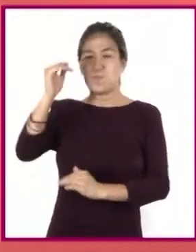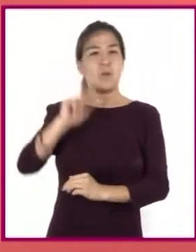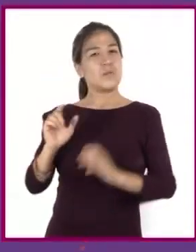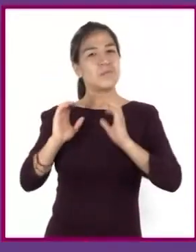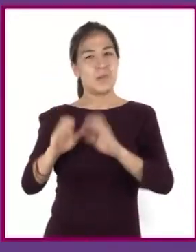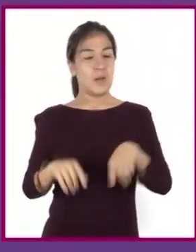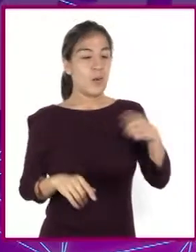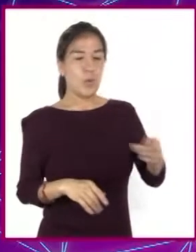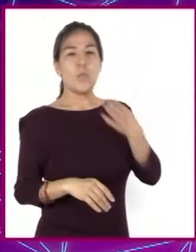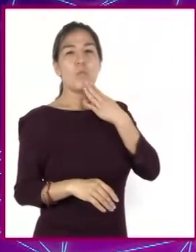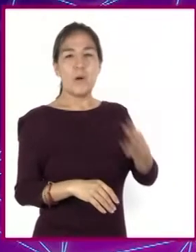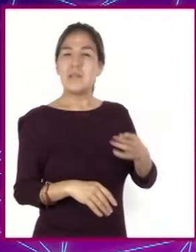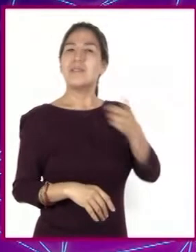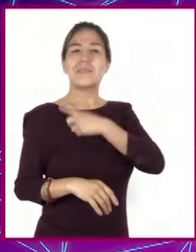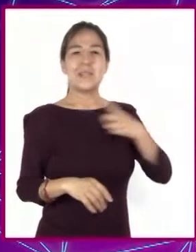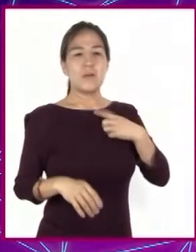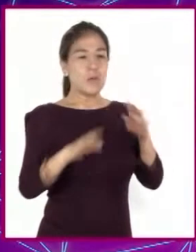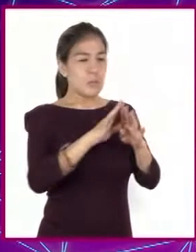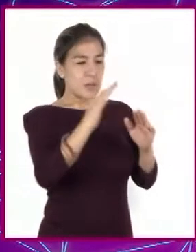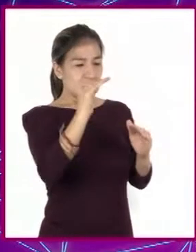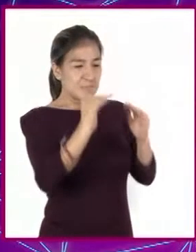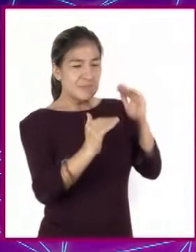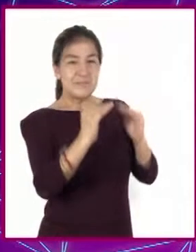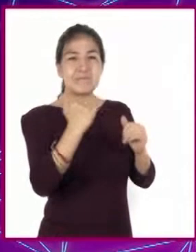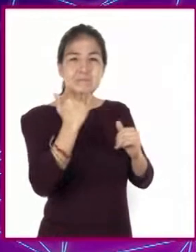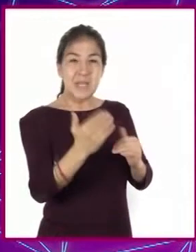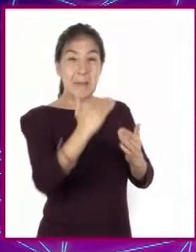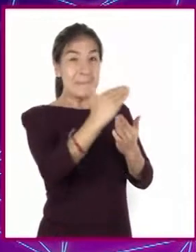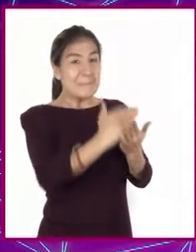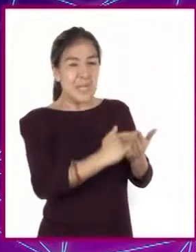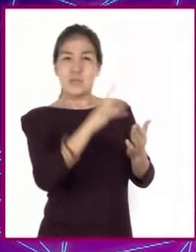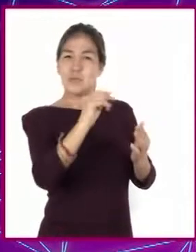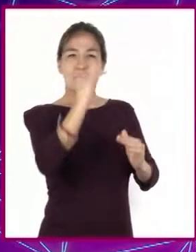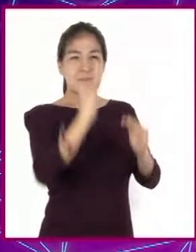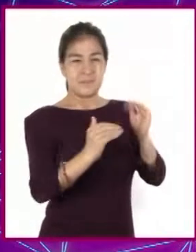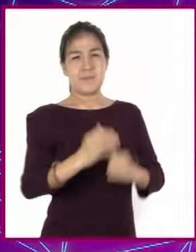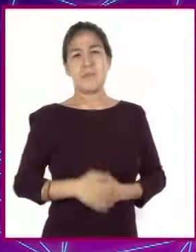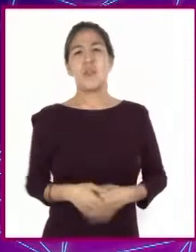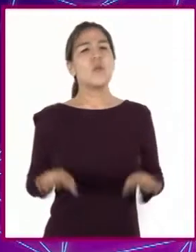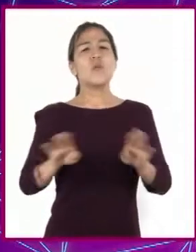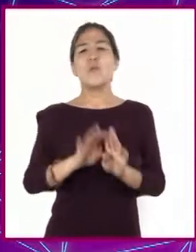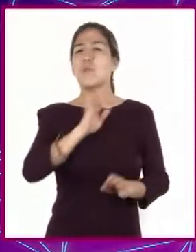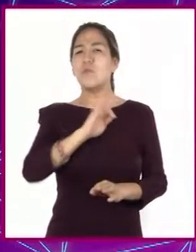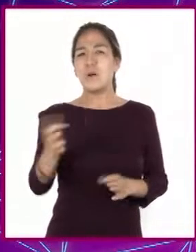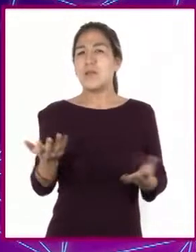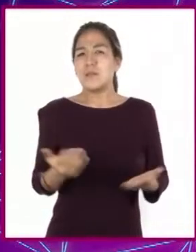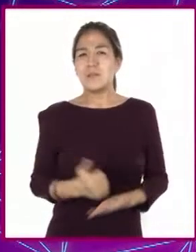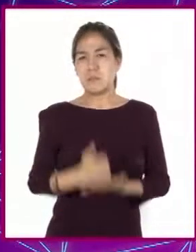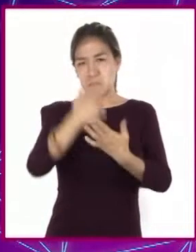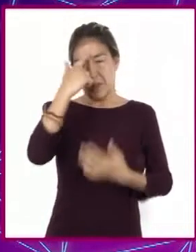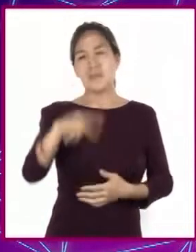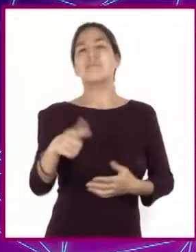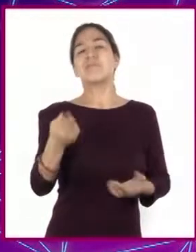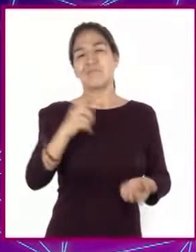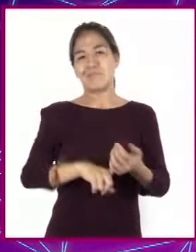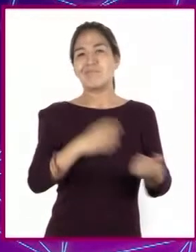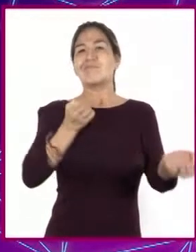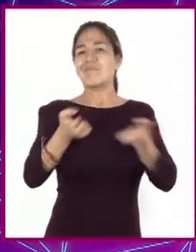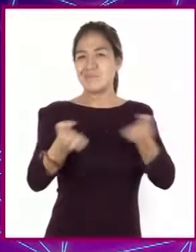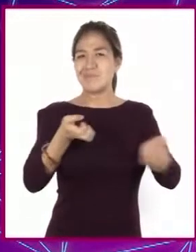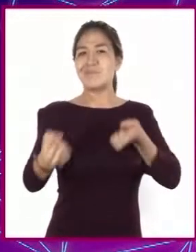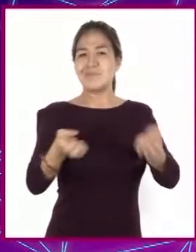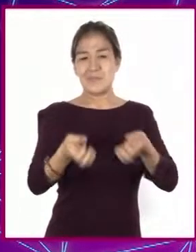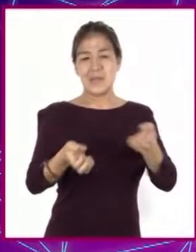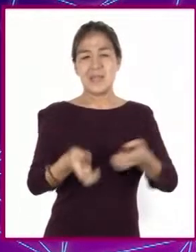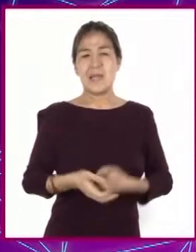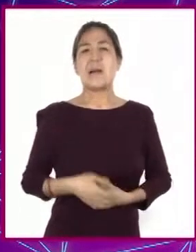en valores adecuados y no disminuya. La mejor manera de elevar el colesterol bueno es a través de ejercicio. Y la mejor